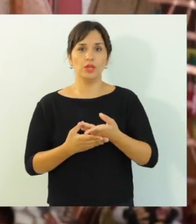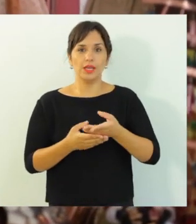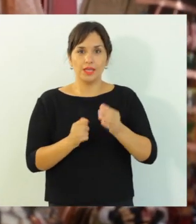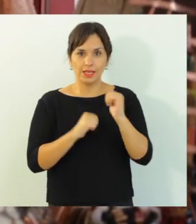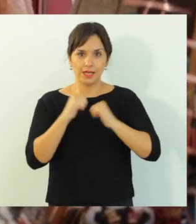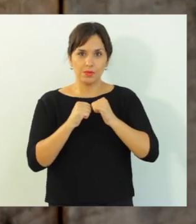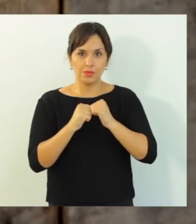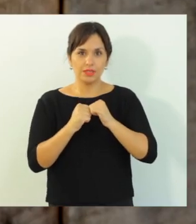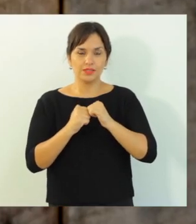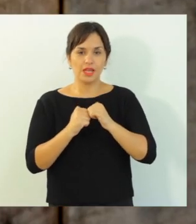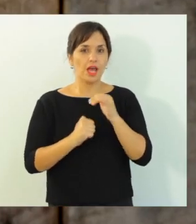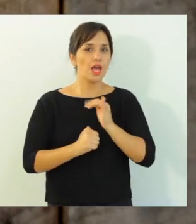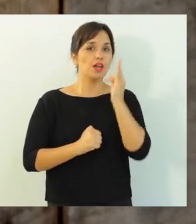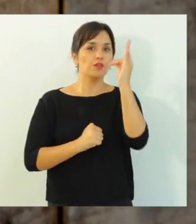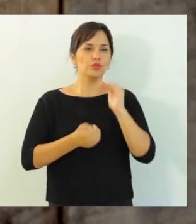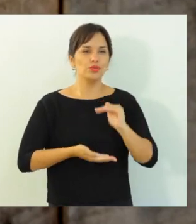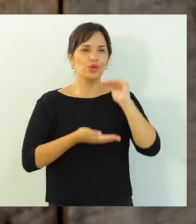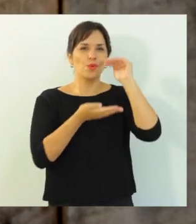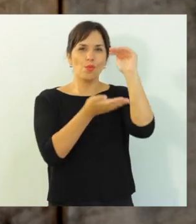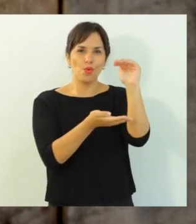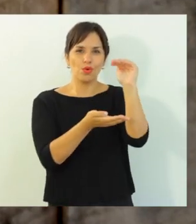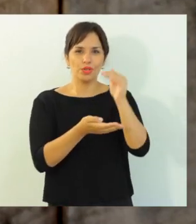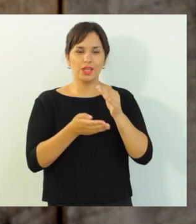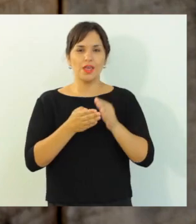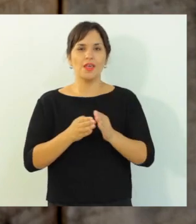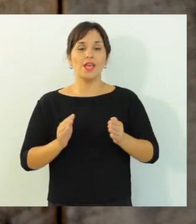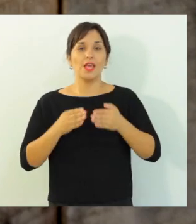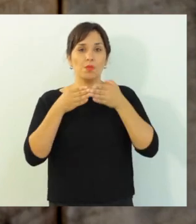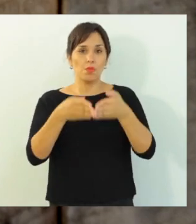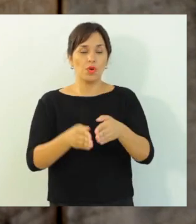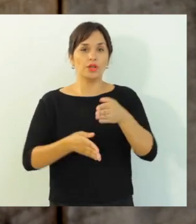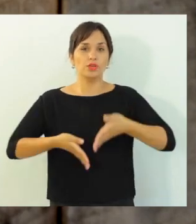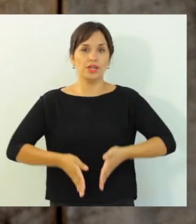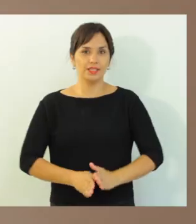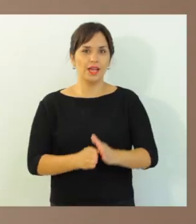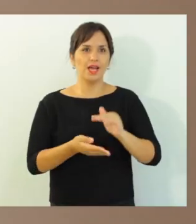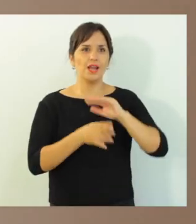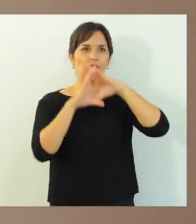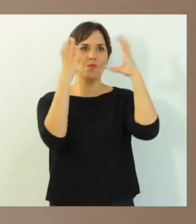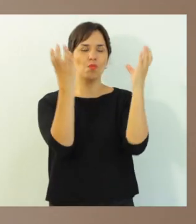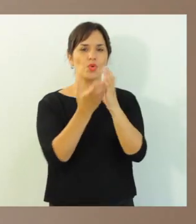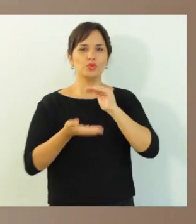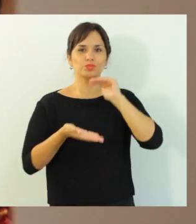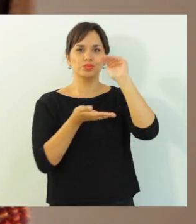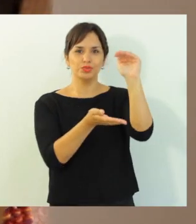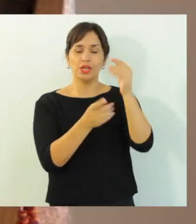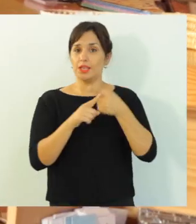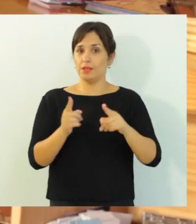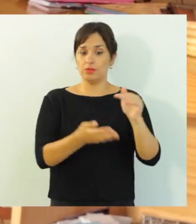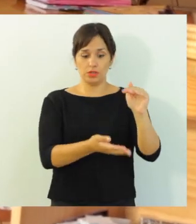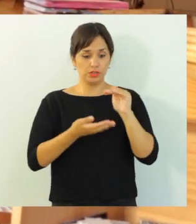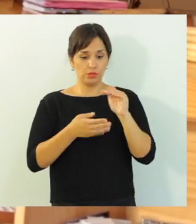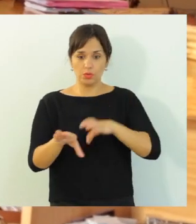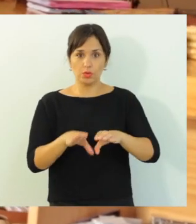productos vayan ya como exportación, siendo de Puerto Natales y hacia el mundo. Es muy distinto cuando tú